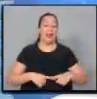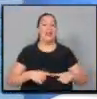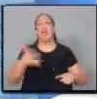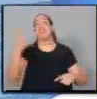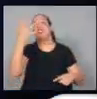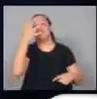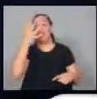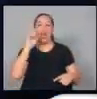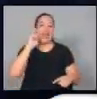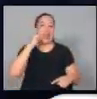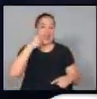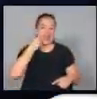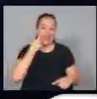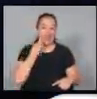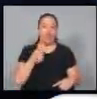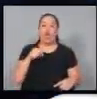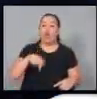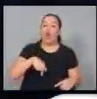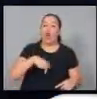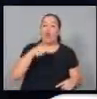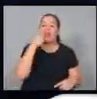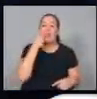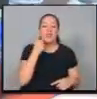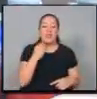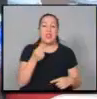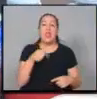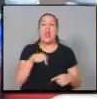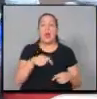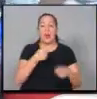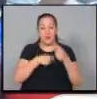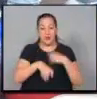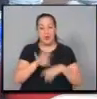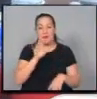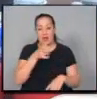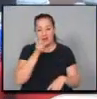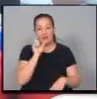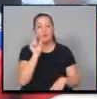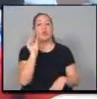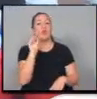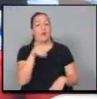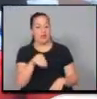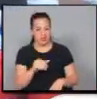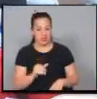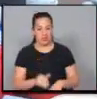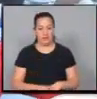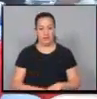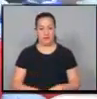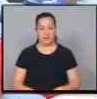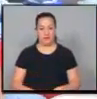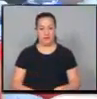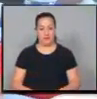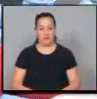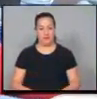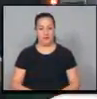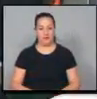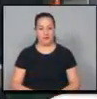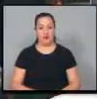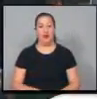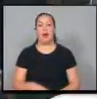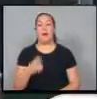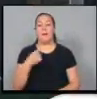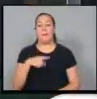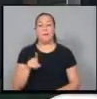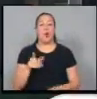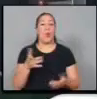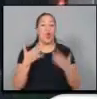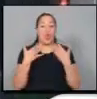está buenísimo. ¿Con este día fresco se vende más café? Un poquito más. Un poquito más. Sí, pero ya cuando hace calor